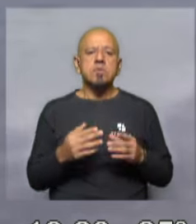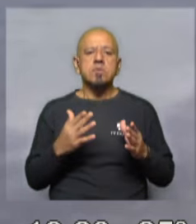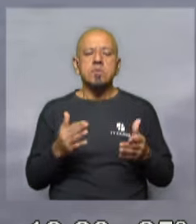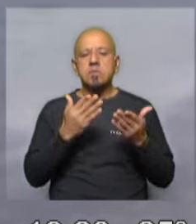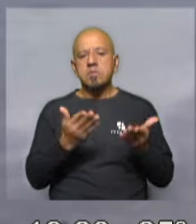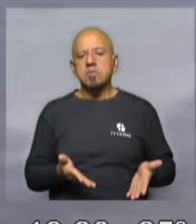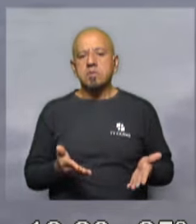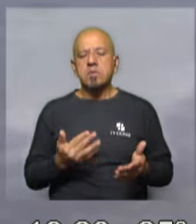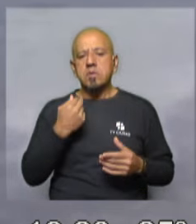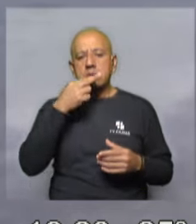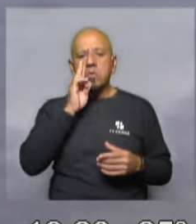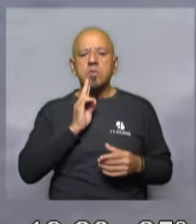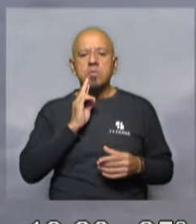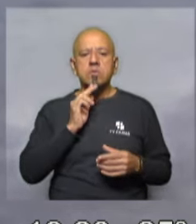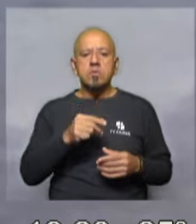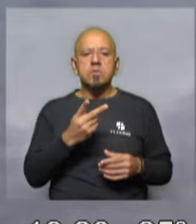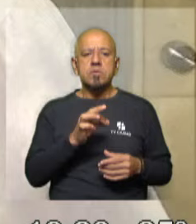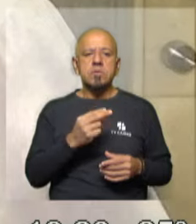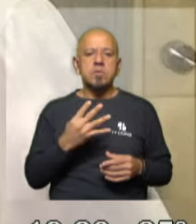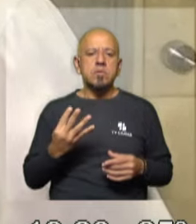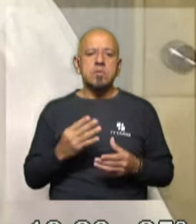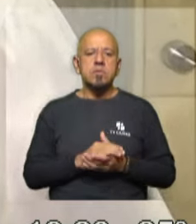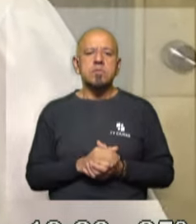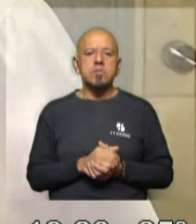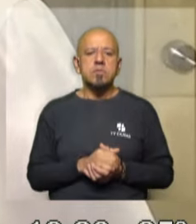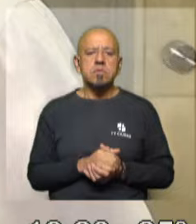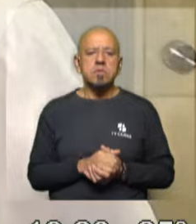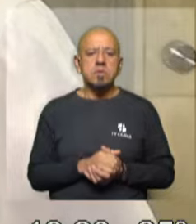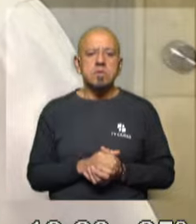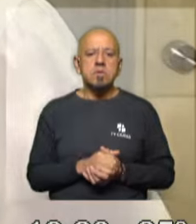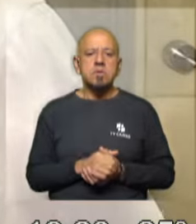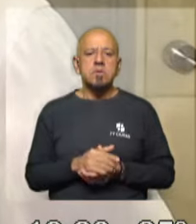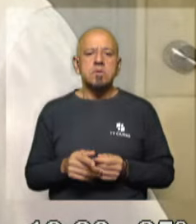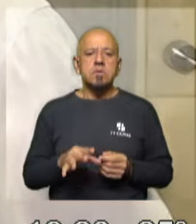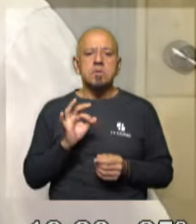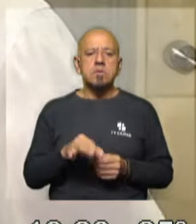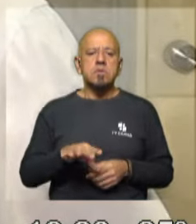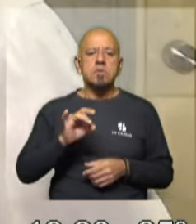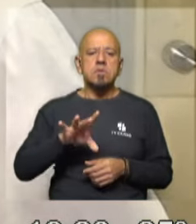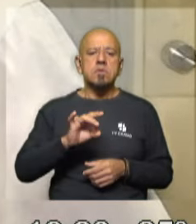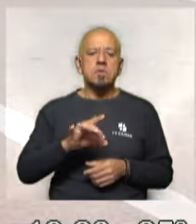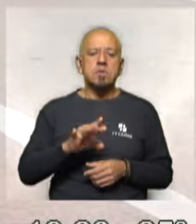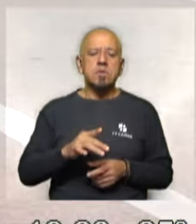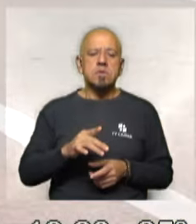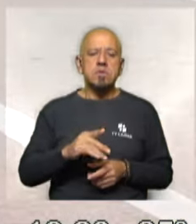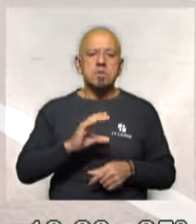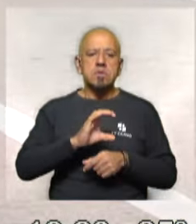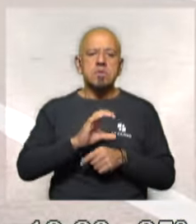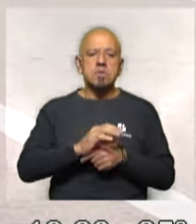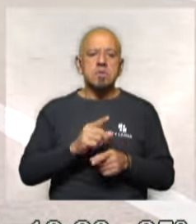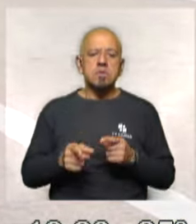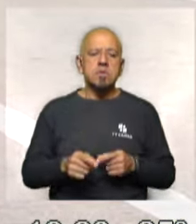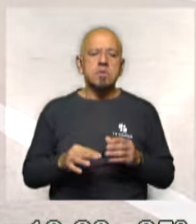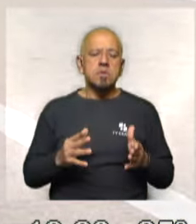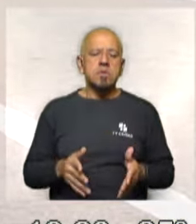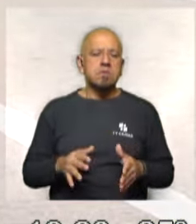comportando los conductores en este 2024. Si partimos de cero, con 15 clases no aprende nadie a conducir. La media son